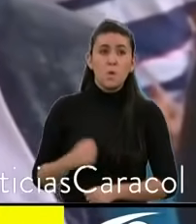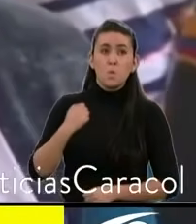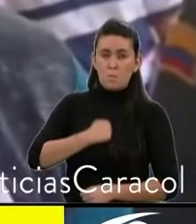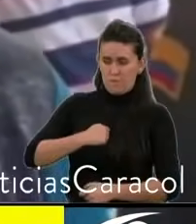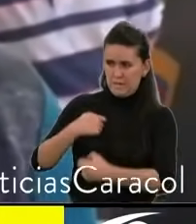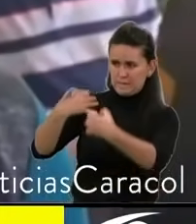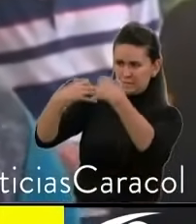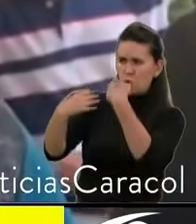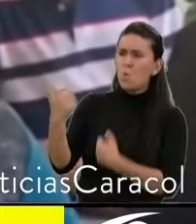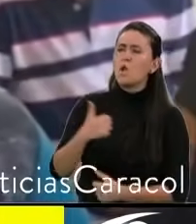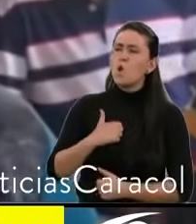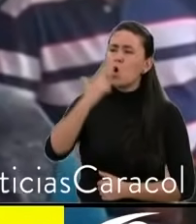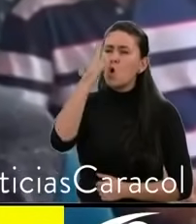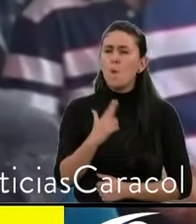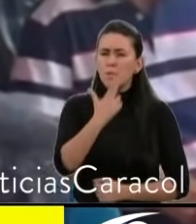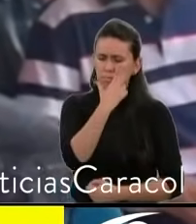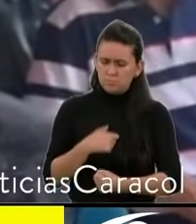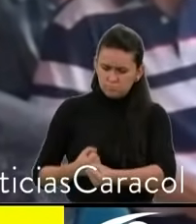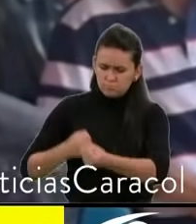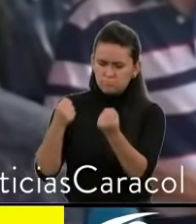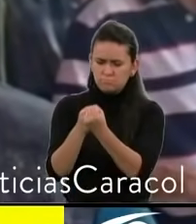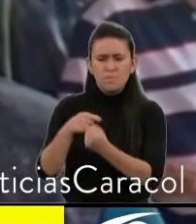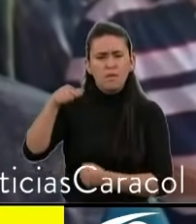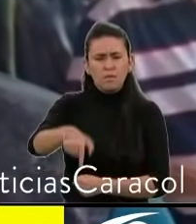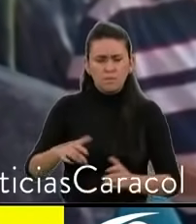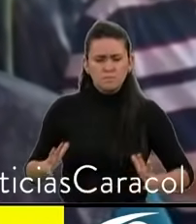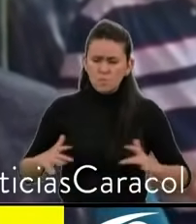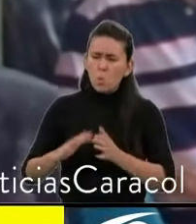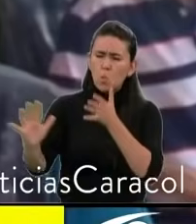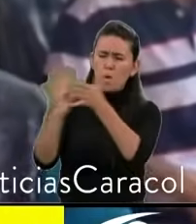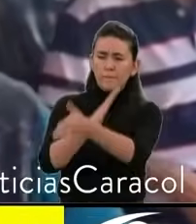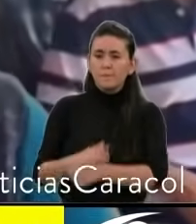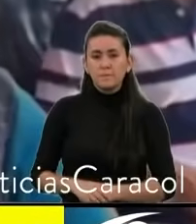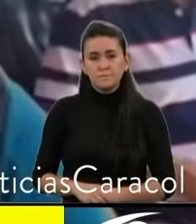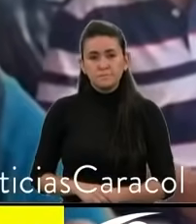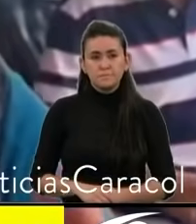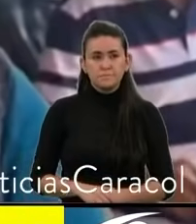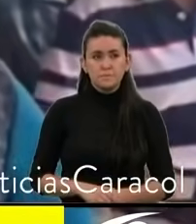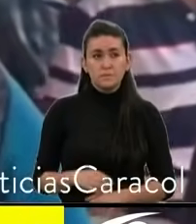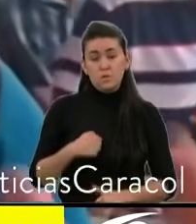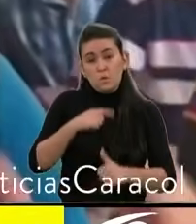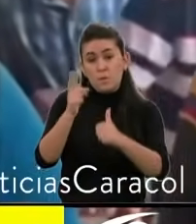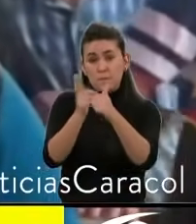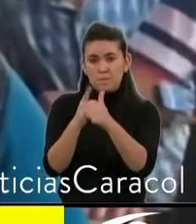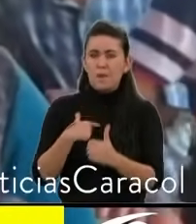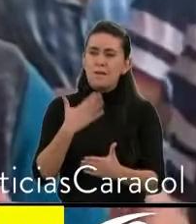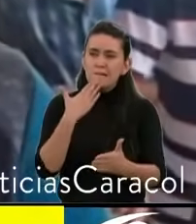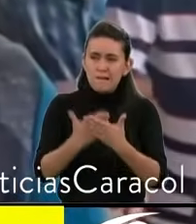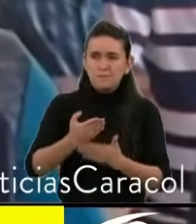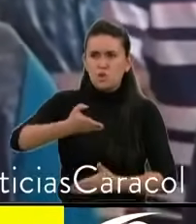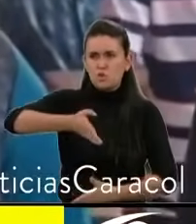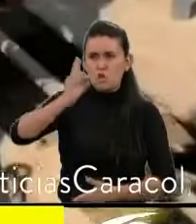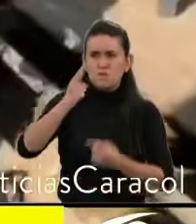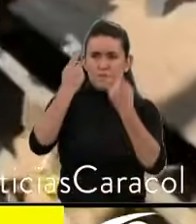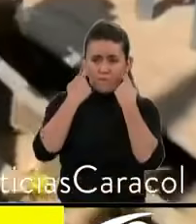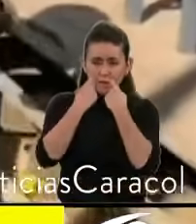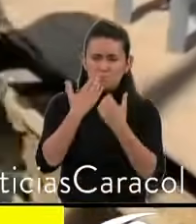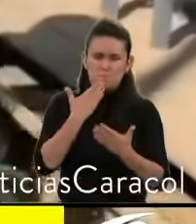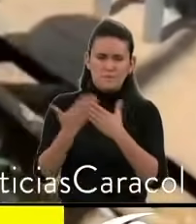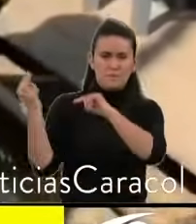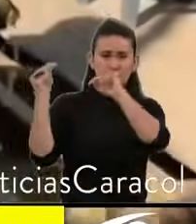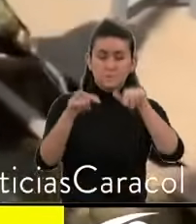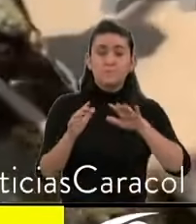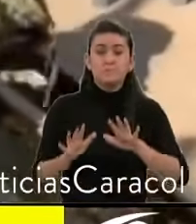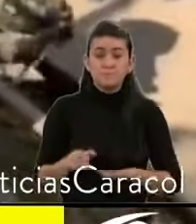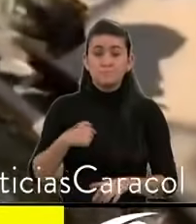cuáles son los compromisos entonces para ayudar a las necesidades de este municipio, de esta vereda, perdón? Hombre, yo quiero primero darle las gracias al Dios, a la Virgen, que nos permite llegar aquí. La